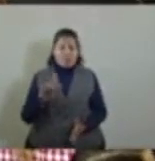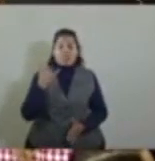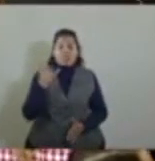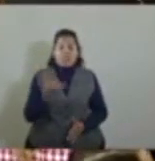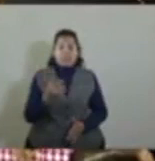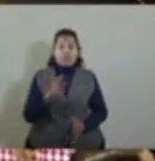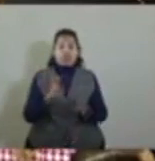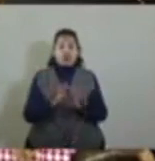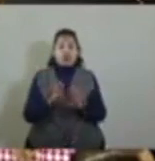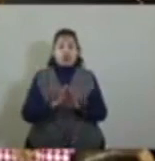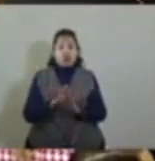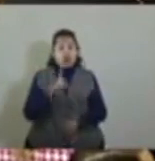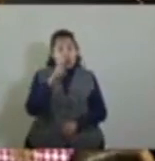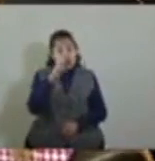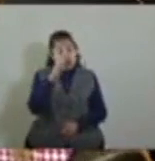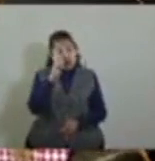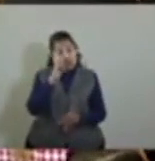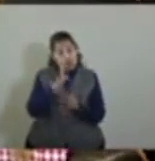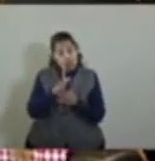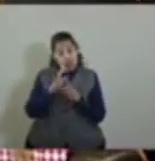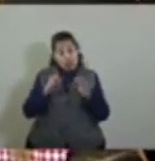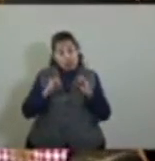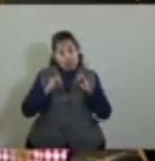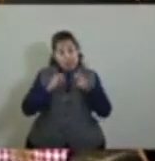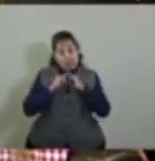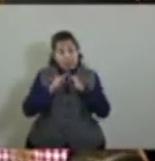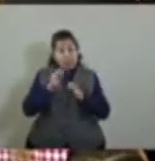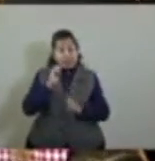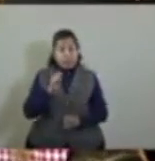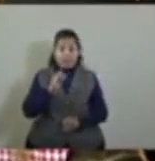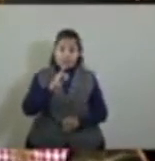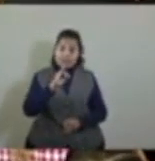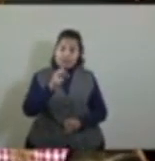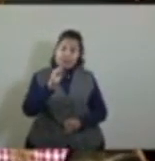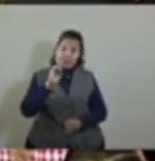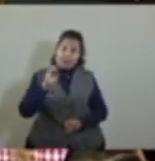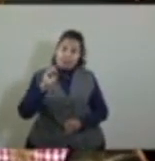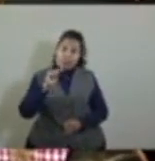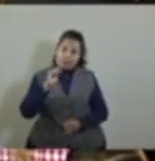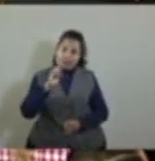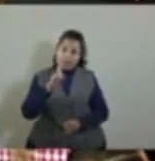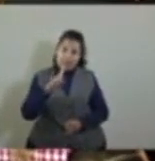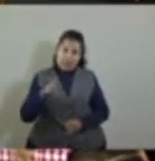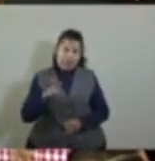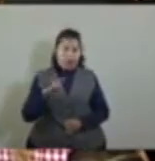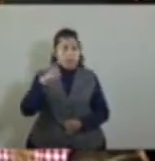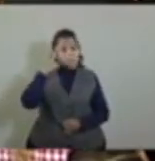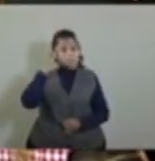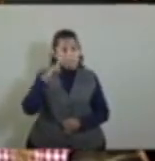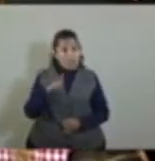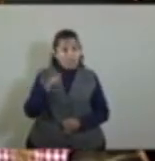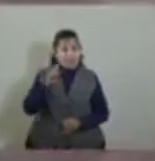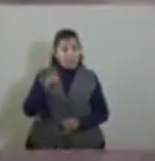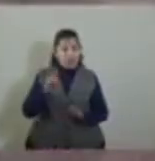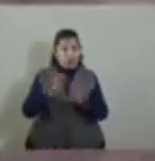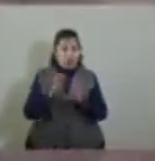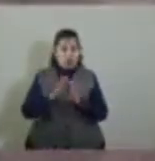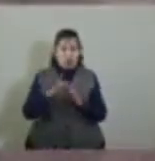único instituto de seguridad social, el ISTESAC, después de haber sido criminalmente